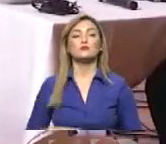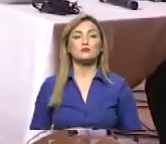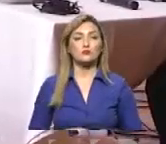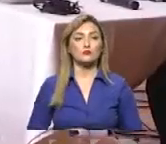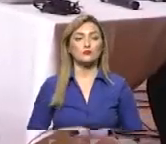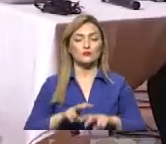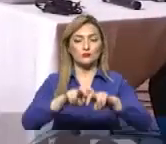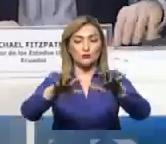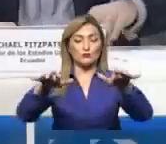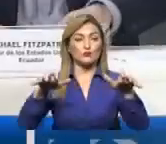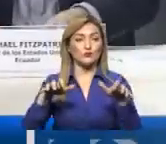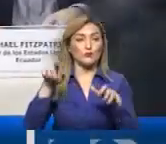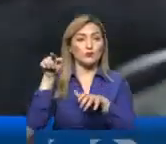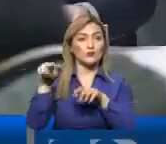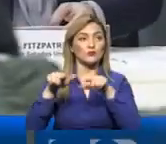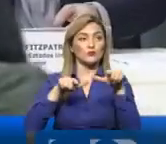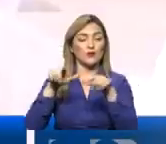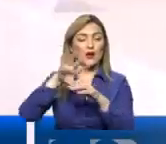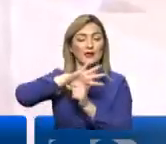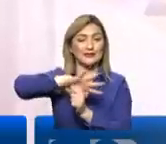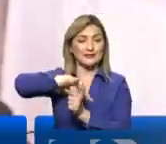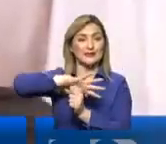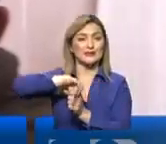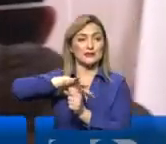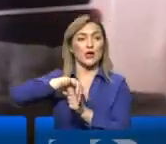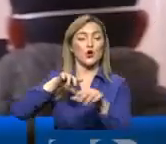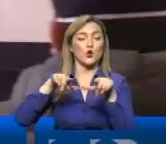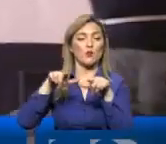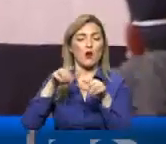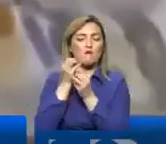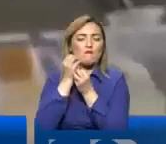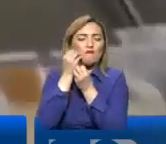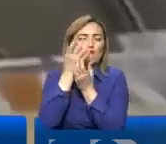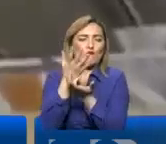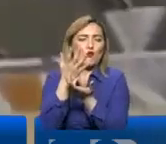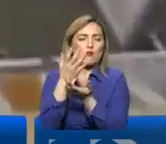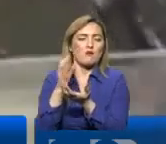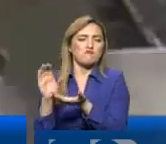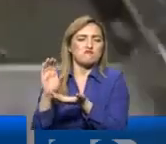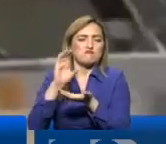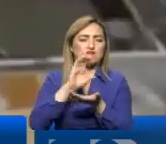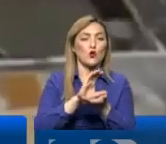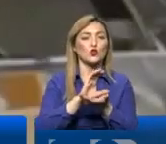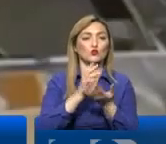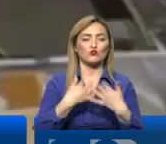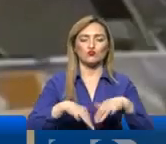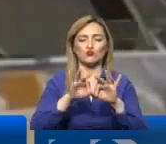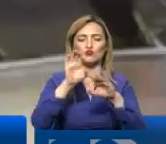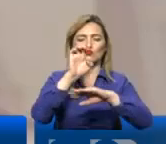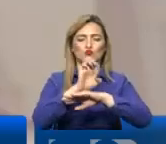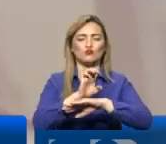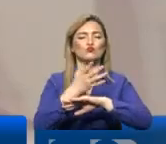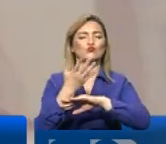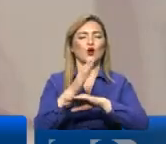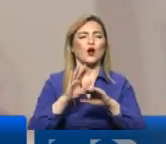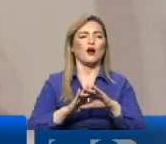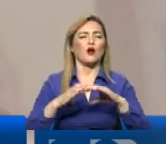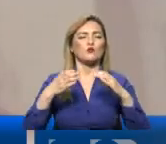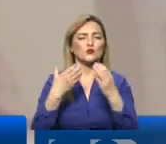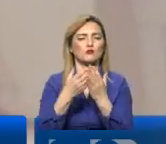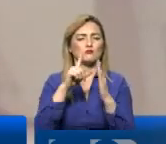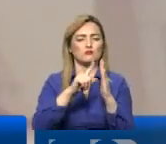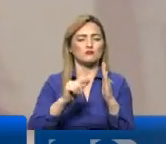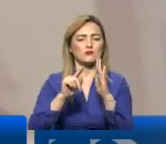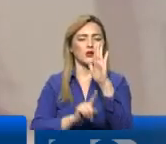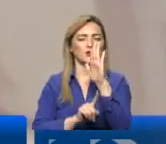El Salón de Próceres de la Cancillería fue el sitio elegido para anunciar la entrega de un monto económico importante al país, proveniente de la Corporación